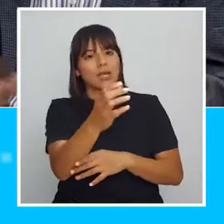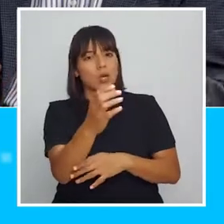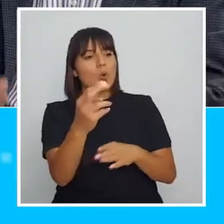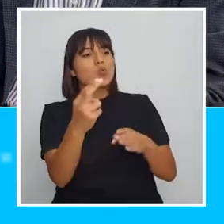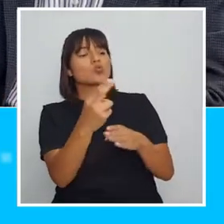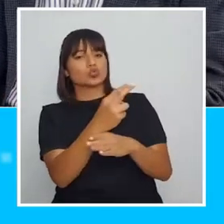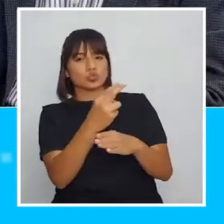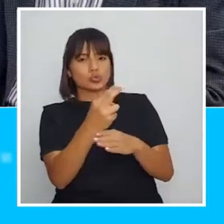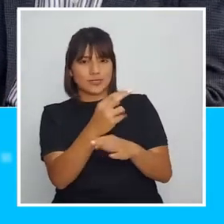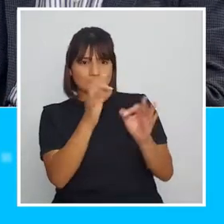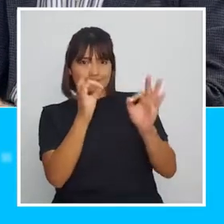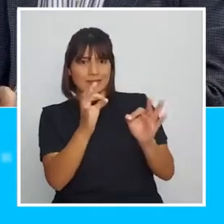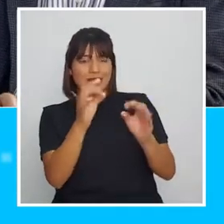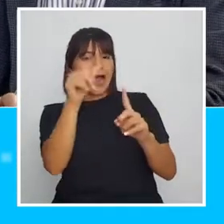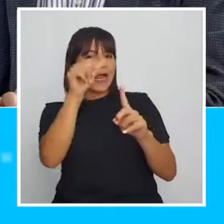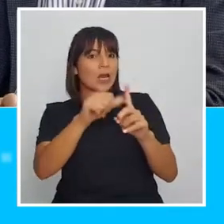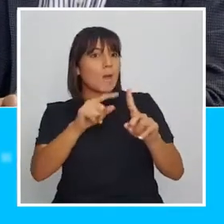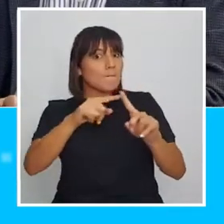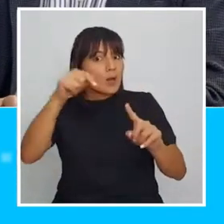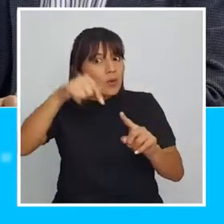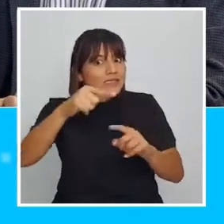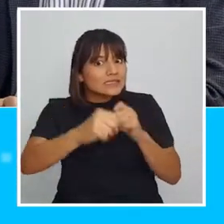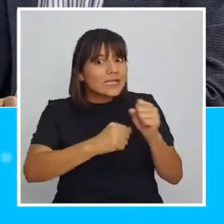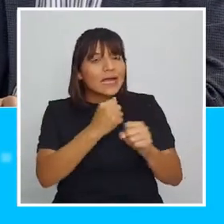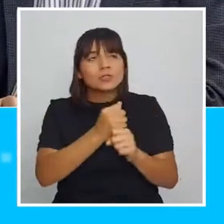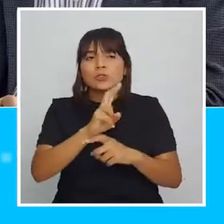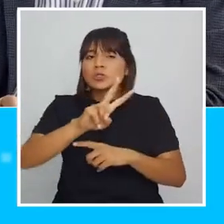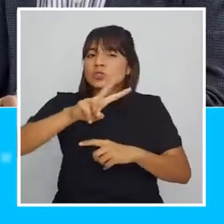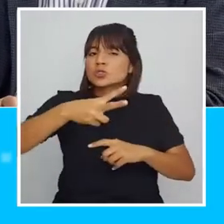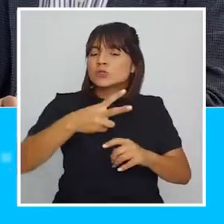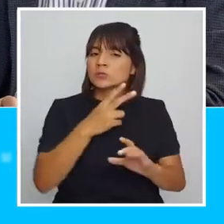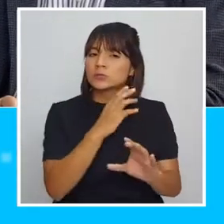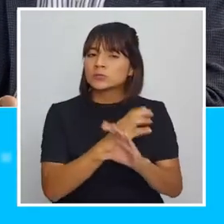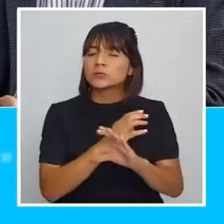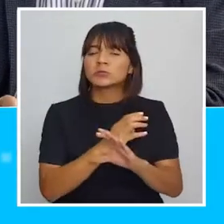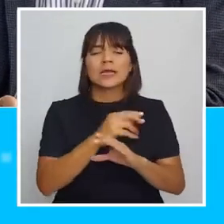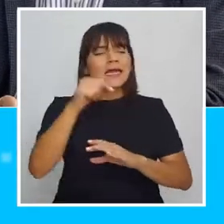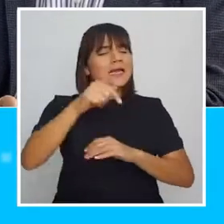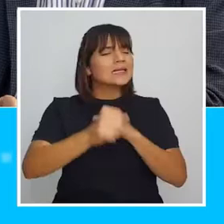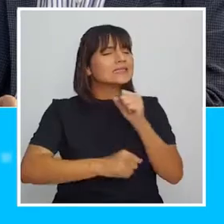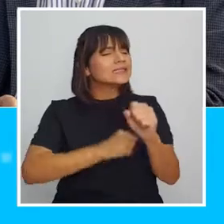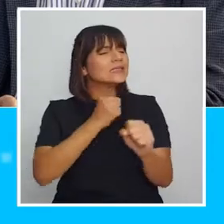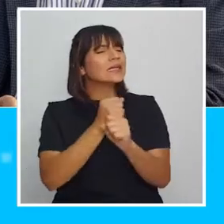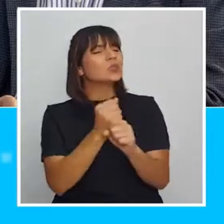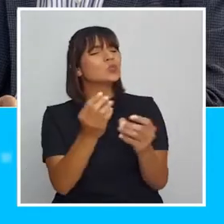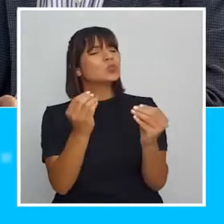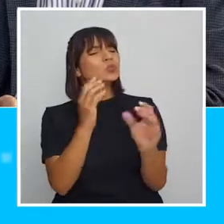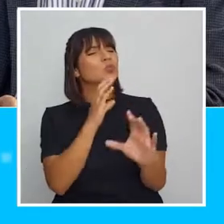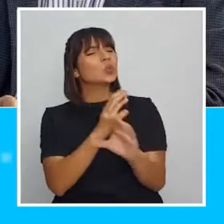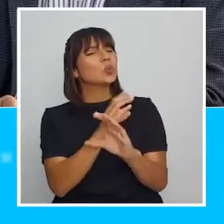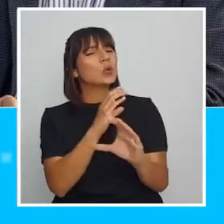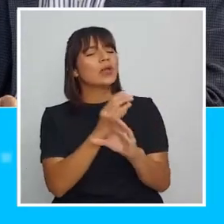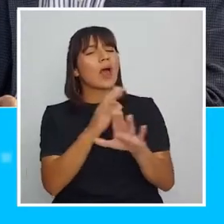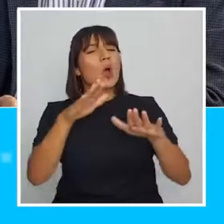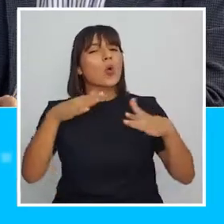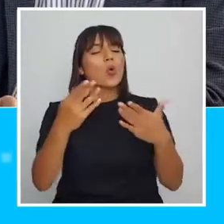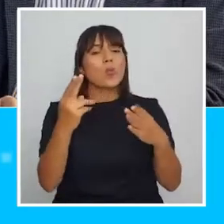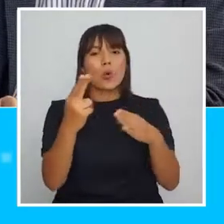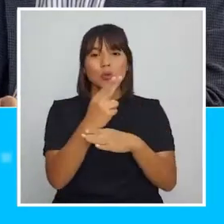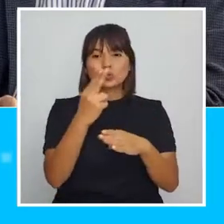haber que estirarlo el doble. Este año va a tener que ser muy juicioso el manejo que hagamos del